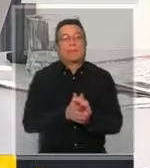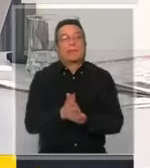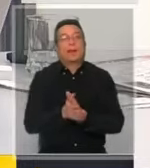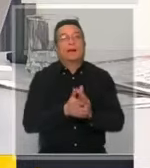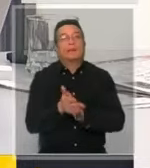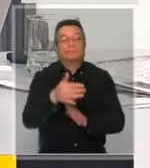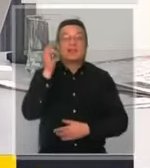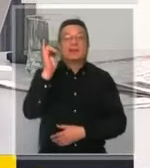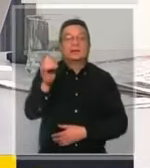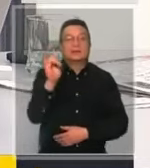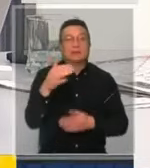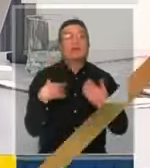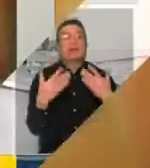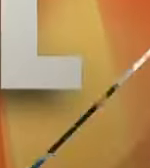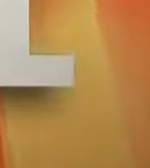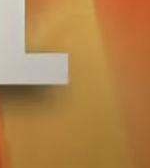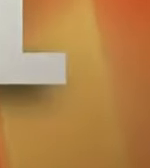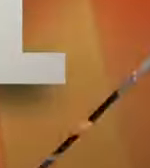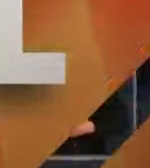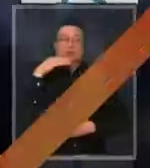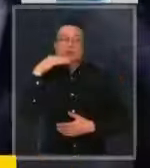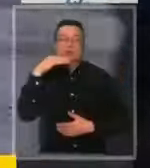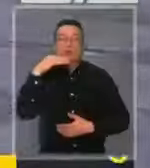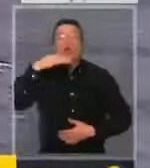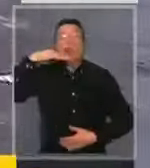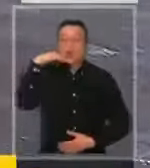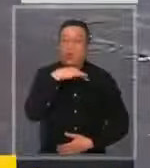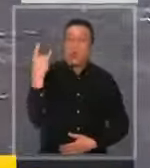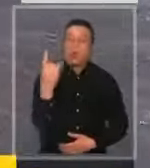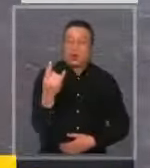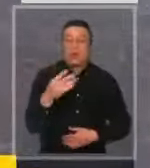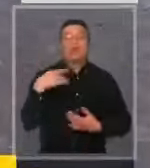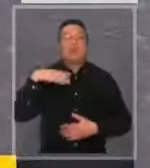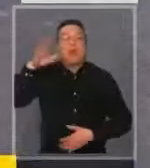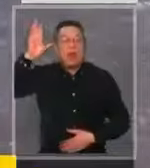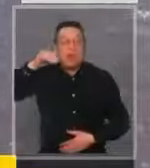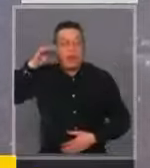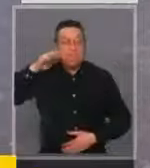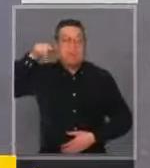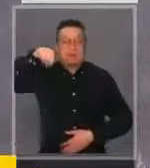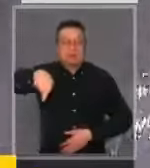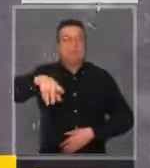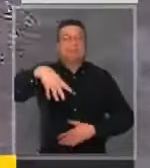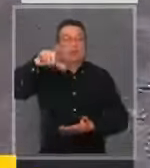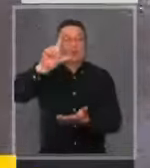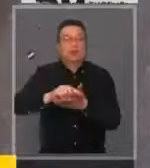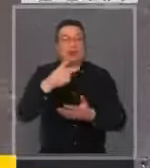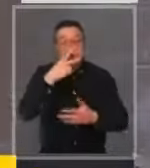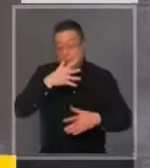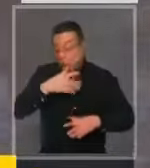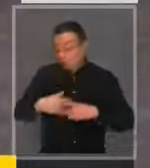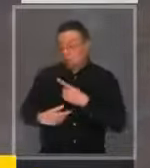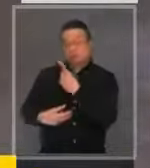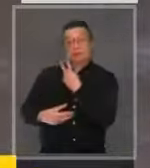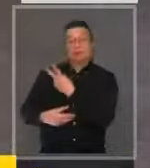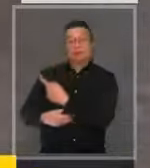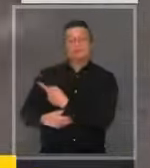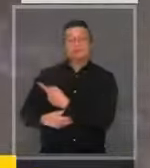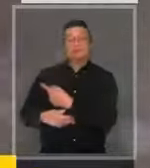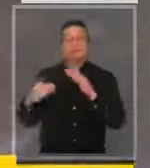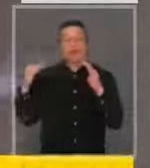Cristian, necesitamos urgente ayuda acá en este lugar de la comuna de Lampa, calle Arturo Prat, porque mira el nivel de agua que está acá al interior